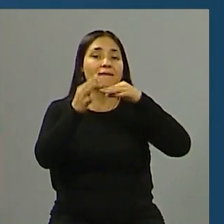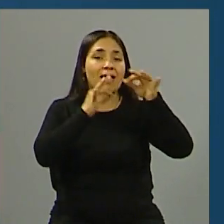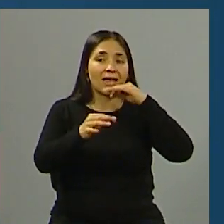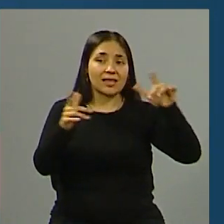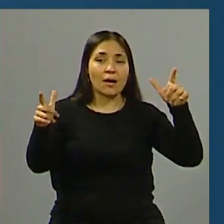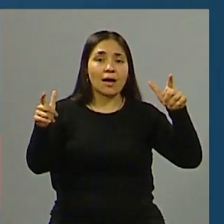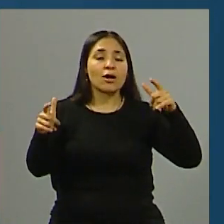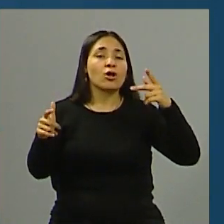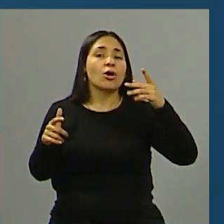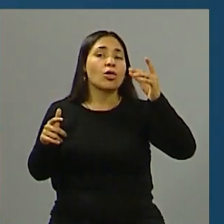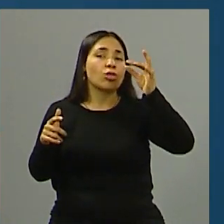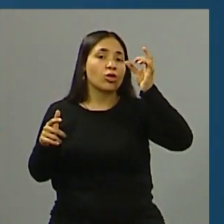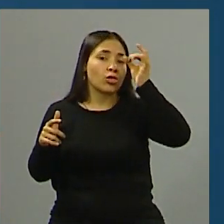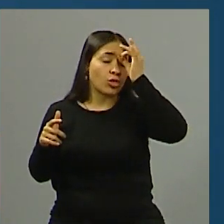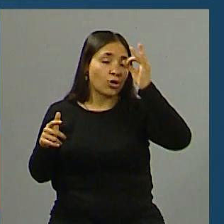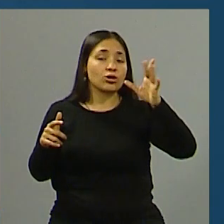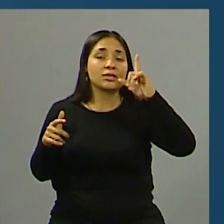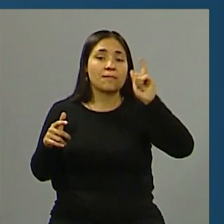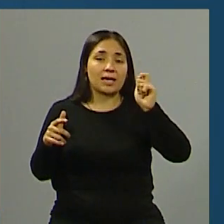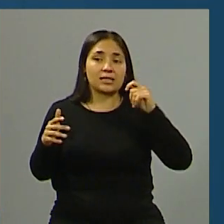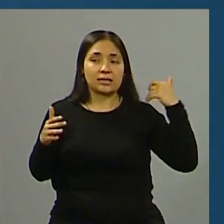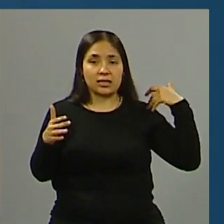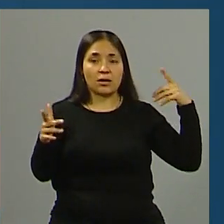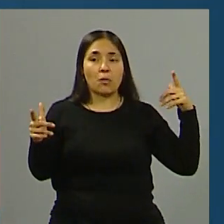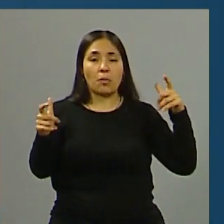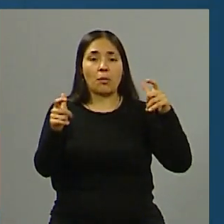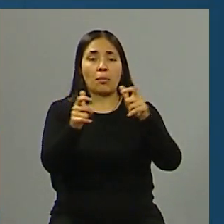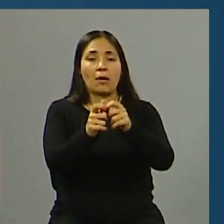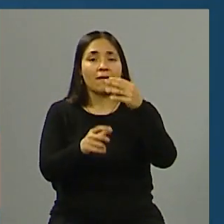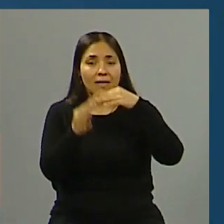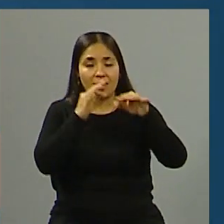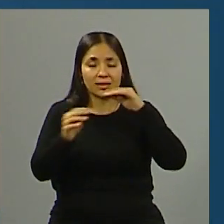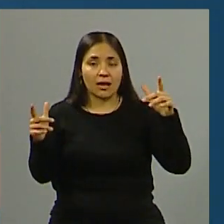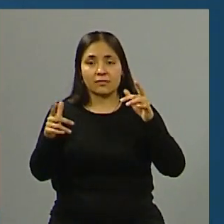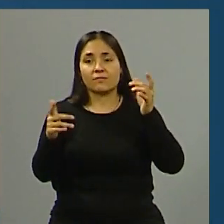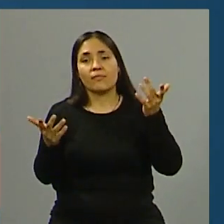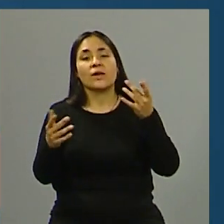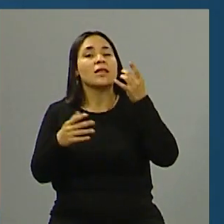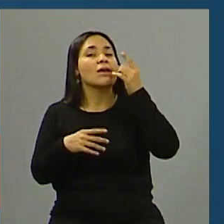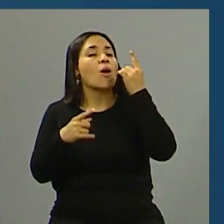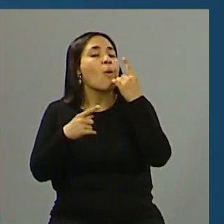en 12 meses. Salvo diciembre, que por un tema cultural de las fiestas